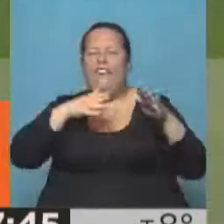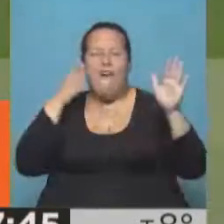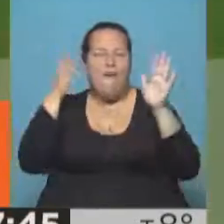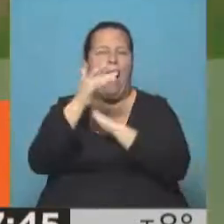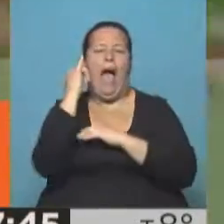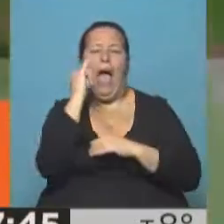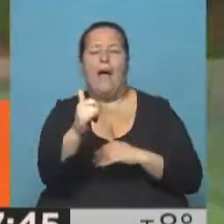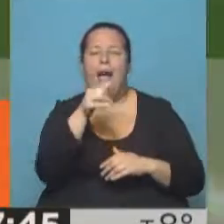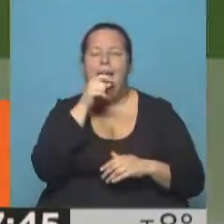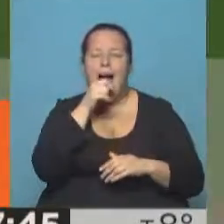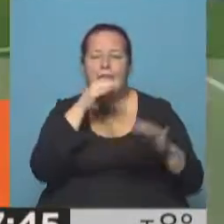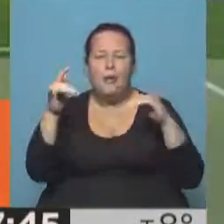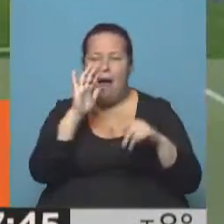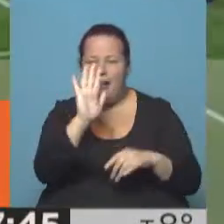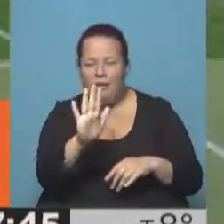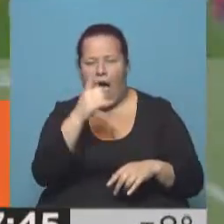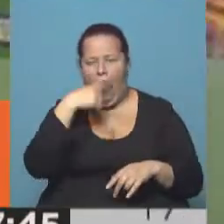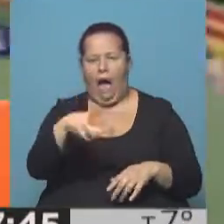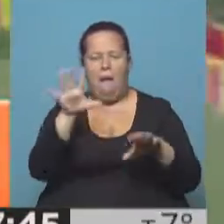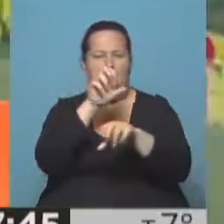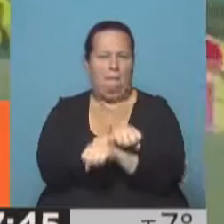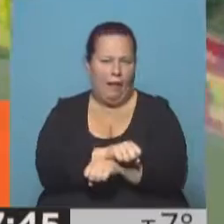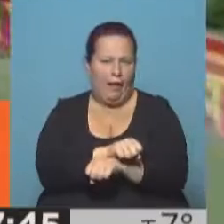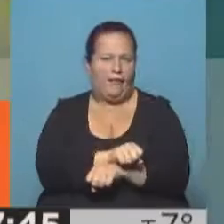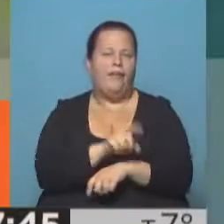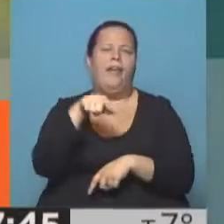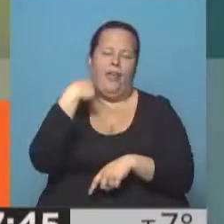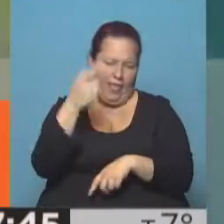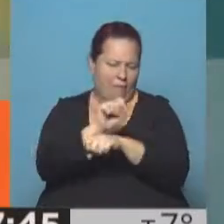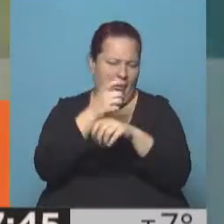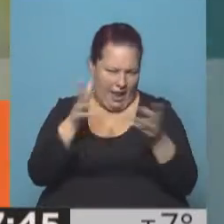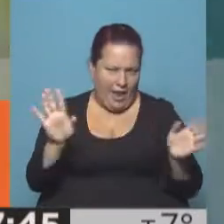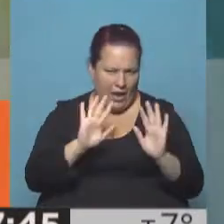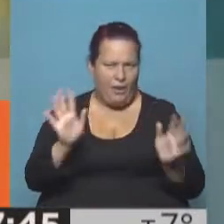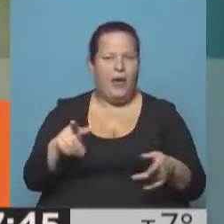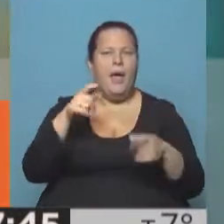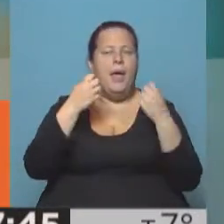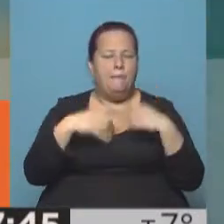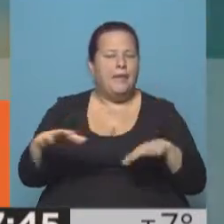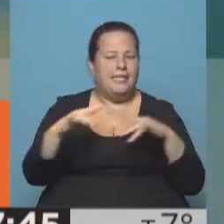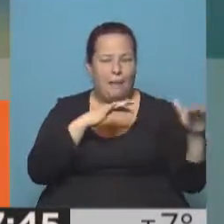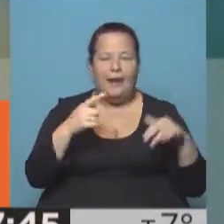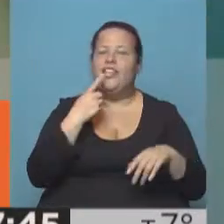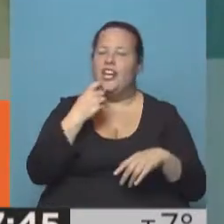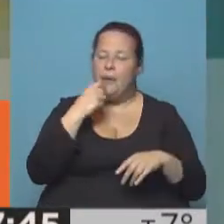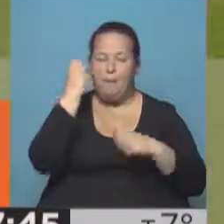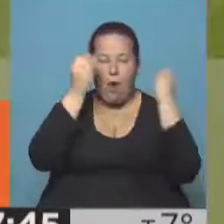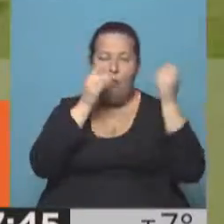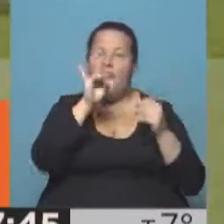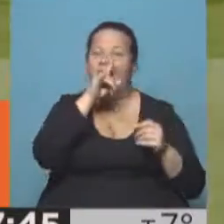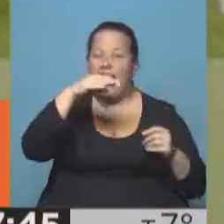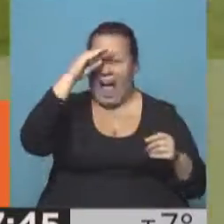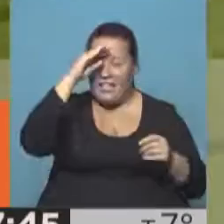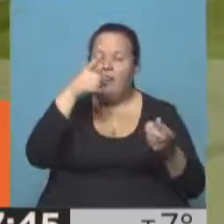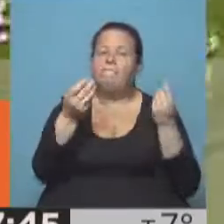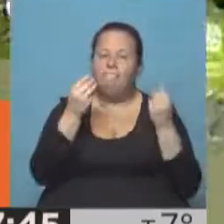para avisarle al árbitro del encuentro terminó siendo detenido, después lo liberaron. Así arrancaba el partido para River. La preocupación de Marcelo Gallardo